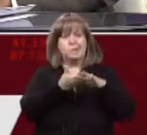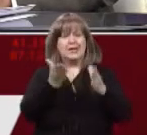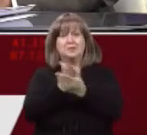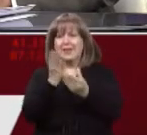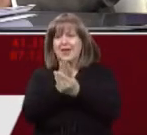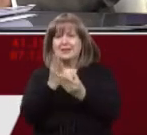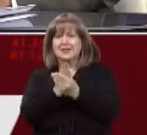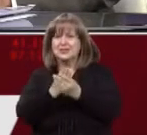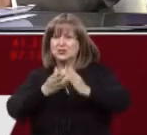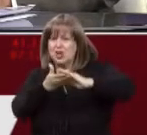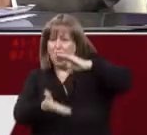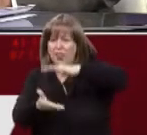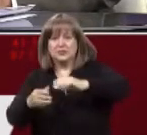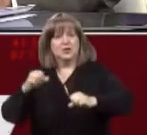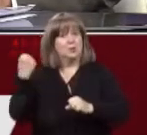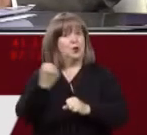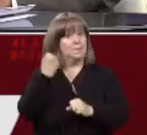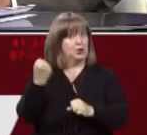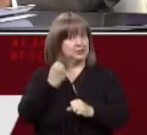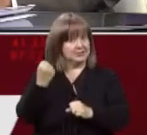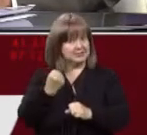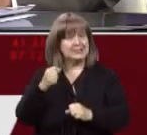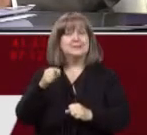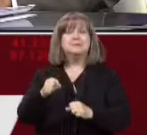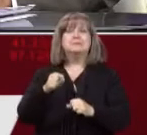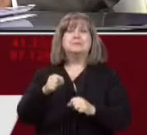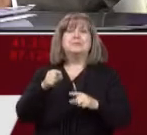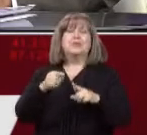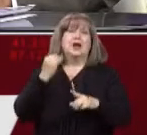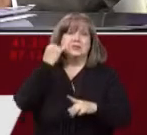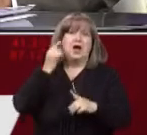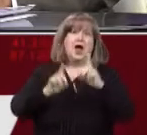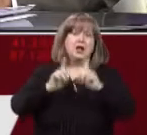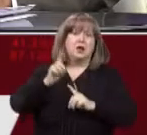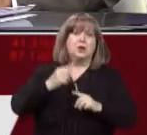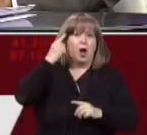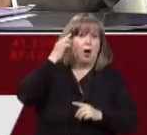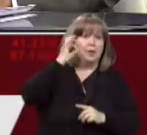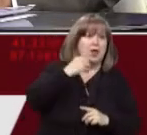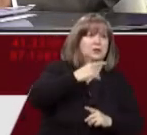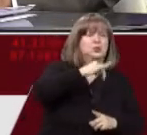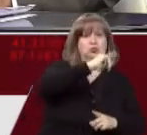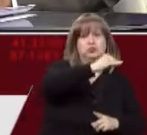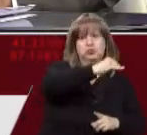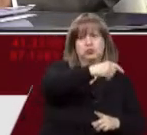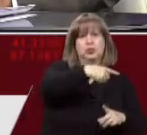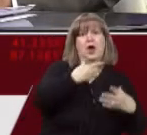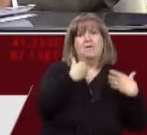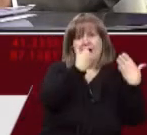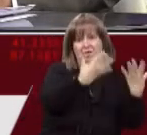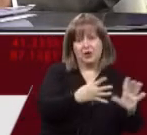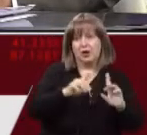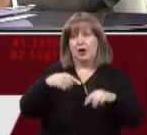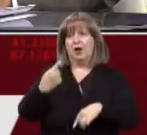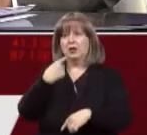que sí. Se han alzado voces calificadas a favor y en contra, ¿no? Lo escuchábamos al doctor Valerio recién, de